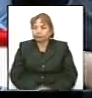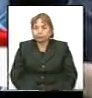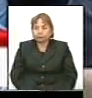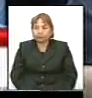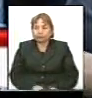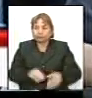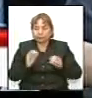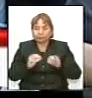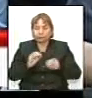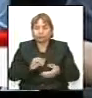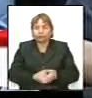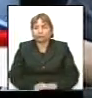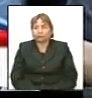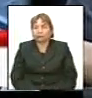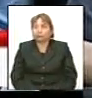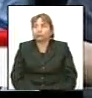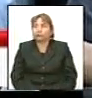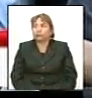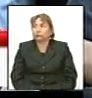realidad socioeconómica